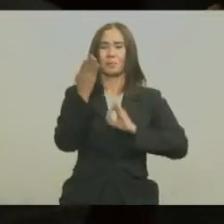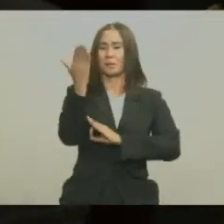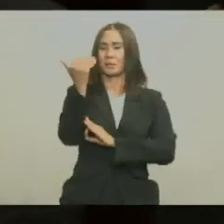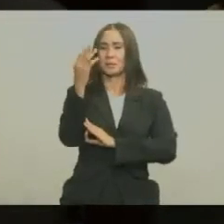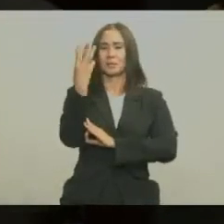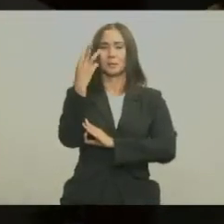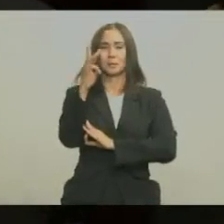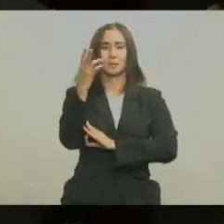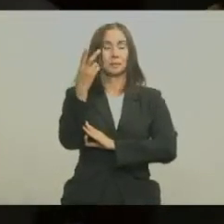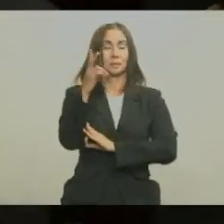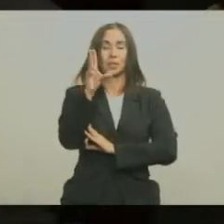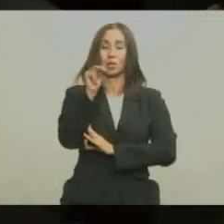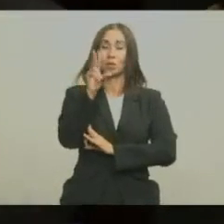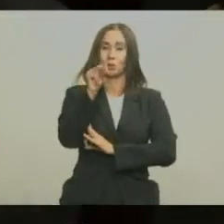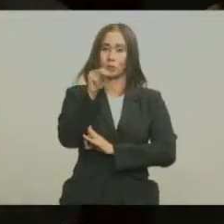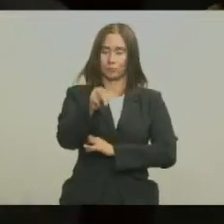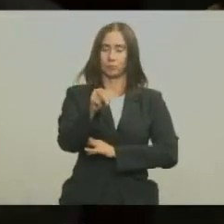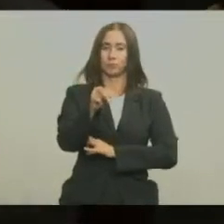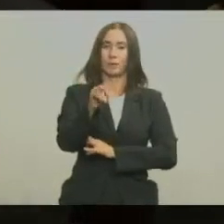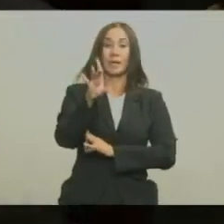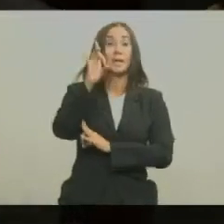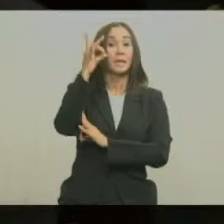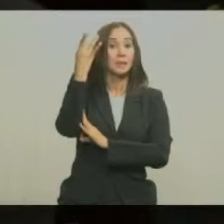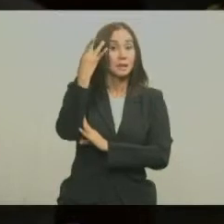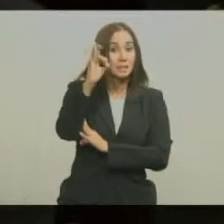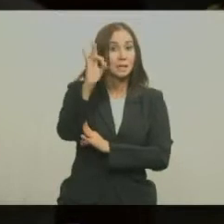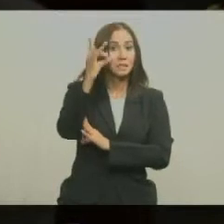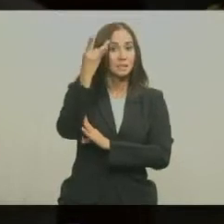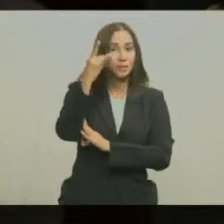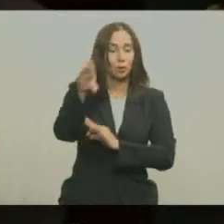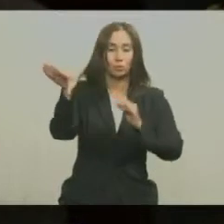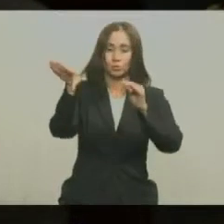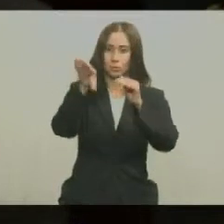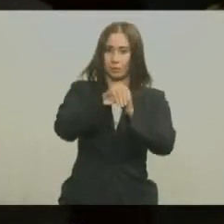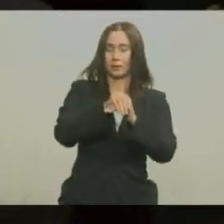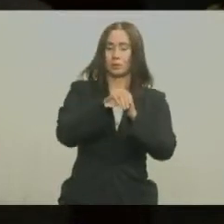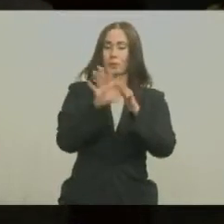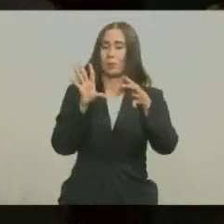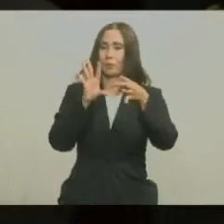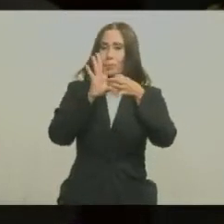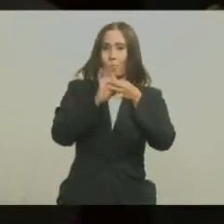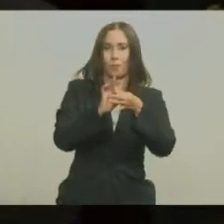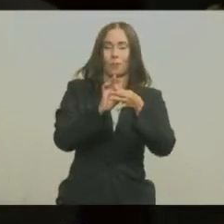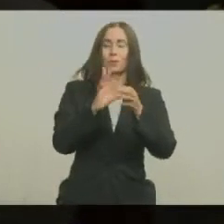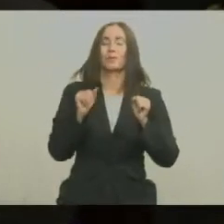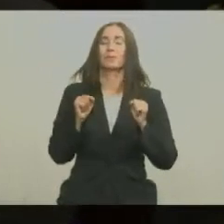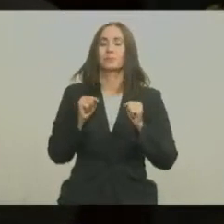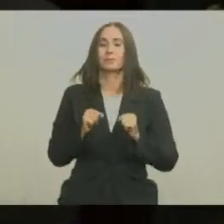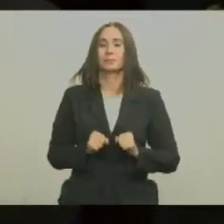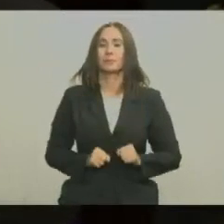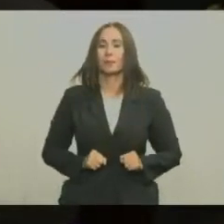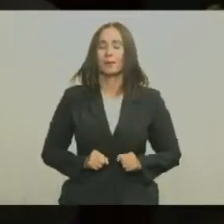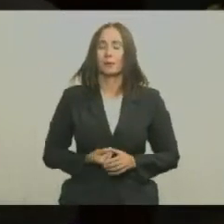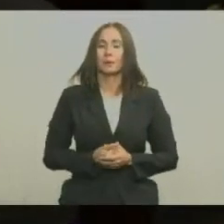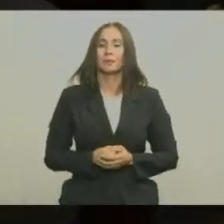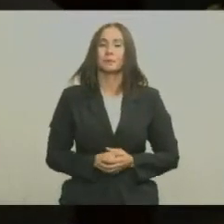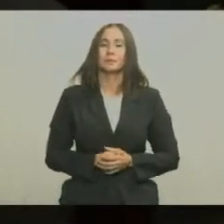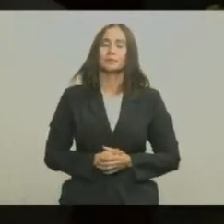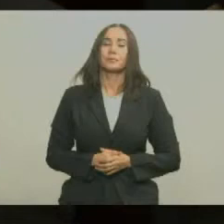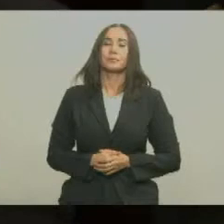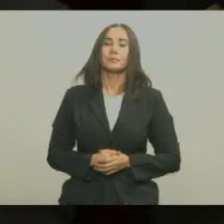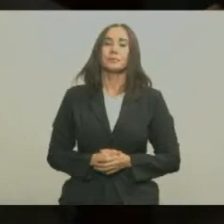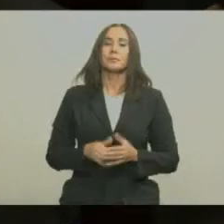16, 17, no, 18 años, ya sea por matrimonio legítimo o ya sea por uniones consensuales, como dice la